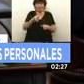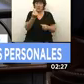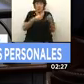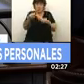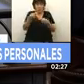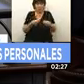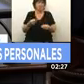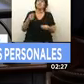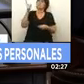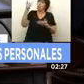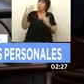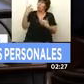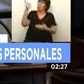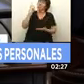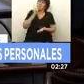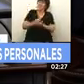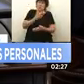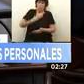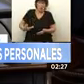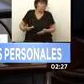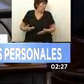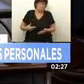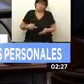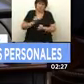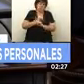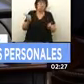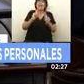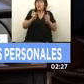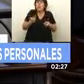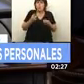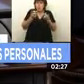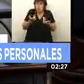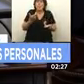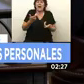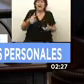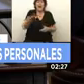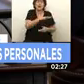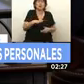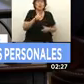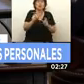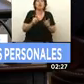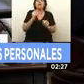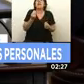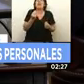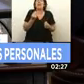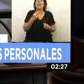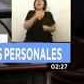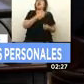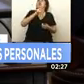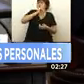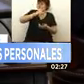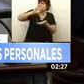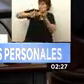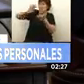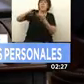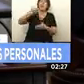gobernabilidad y estoy absolutamente convencida Mucho menos a la sociedad argentina se le podrá hacer un favor a los que van a cobrar la deuda al